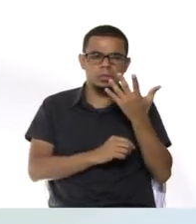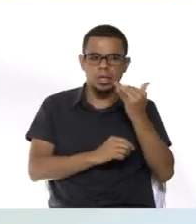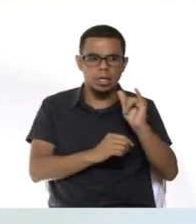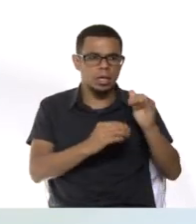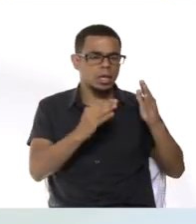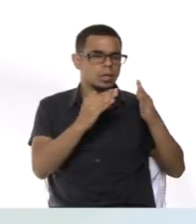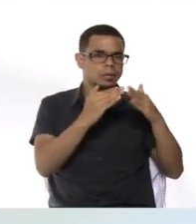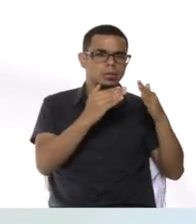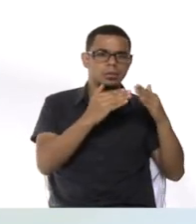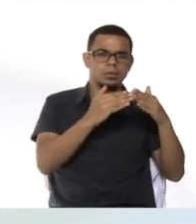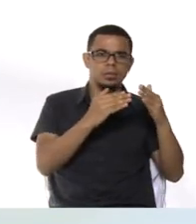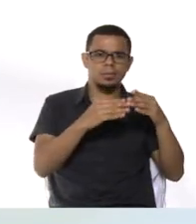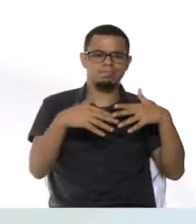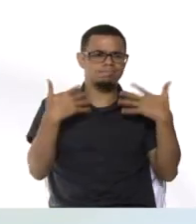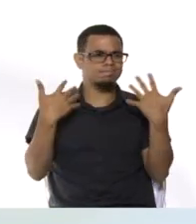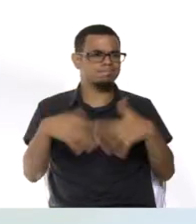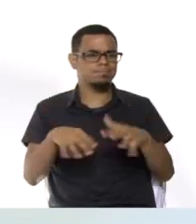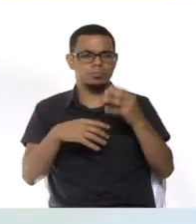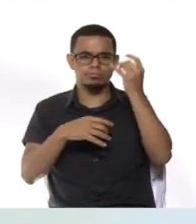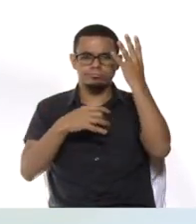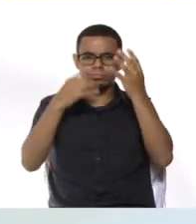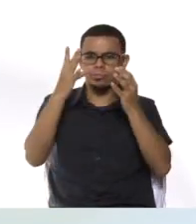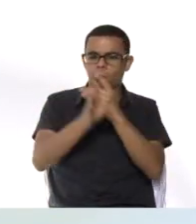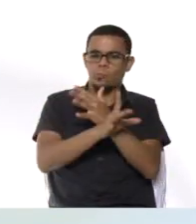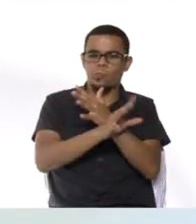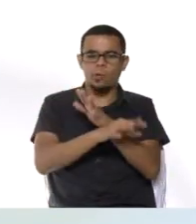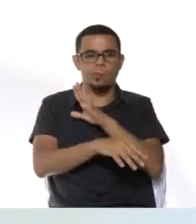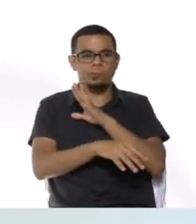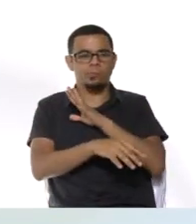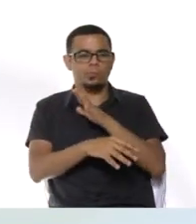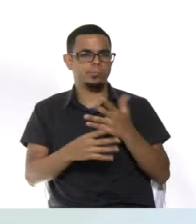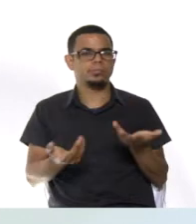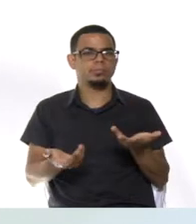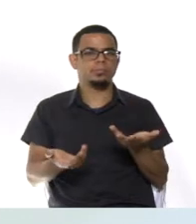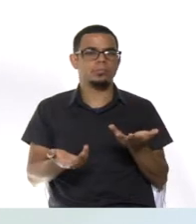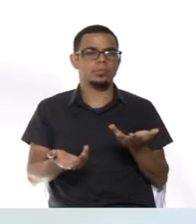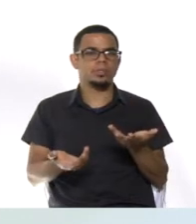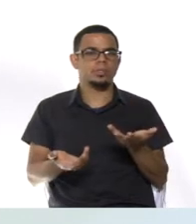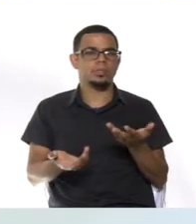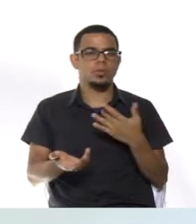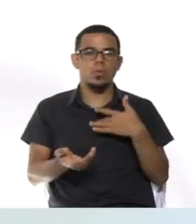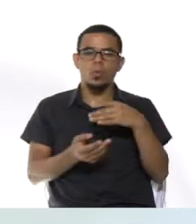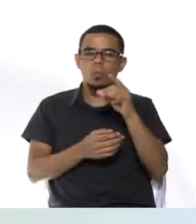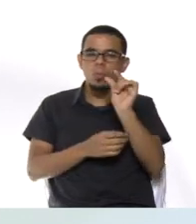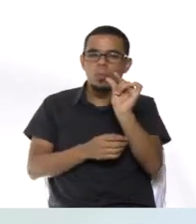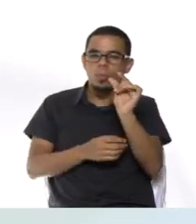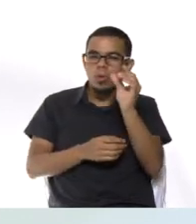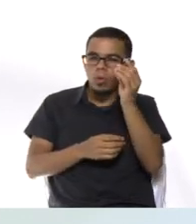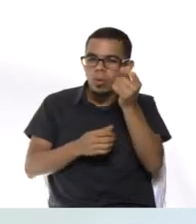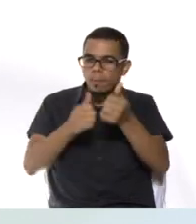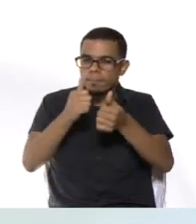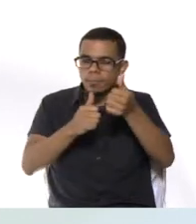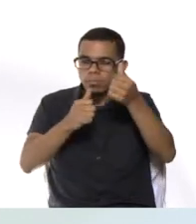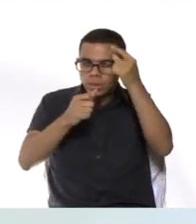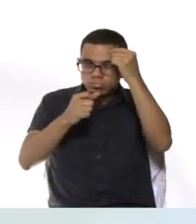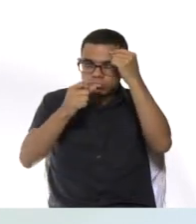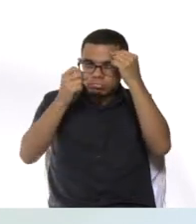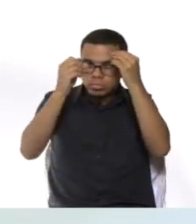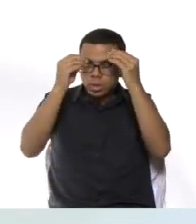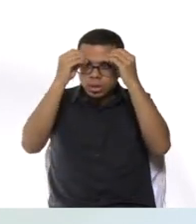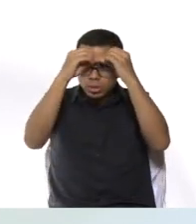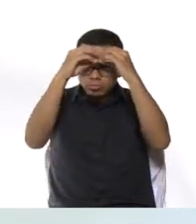muy sencillos, podemos elaborar en casa nuestros propios juegos de mesa. Solo necesitamos un poco de imaginación y